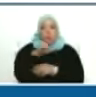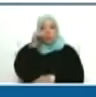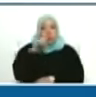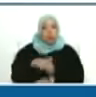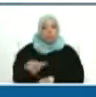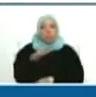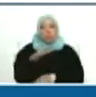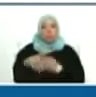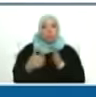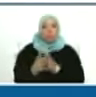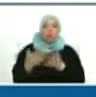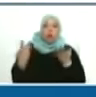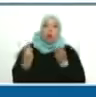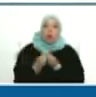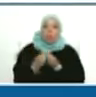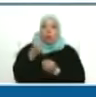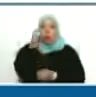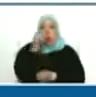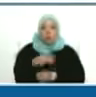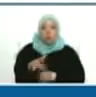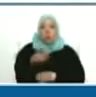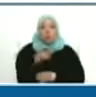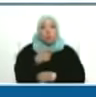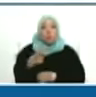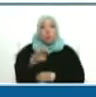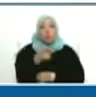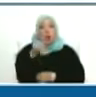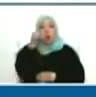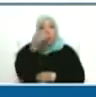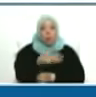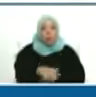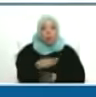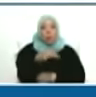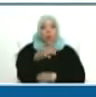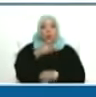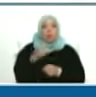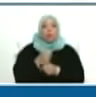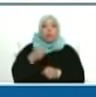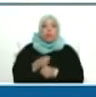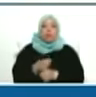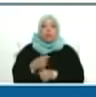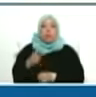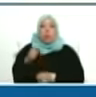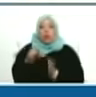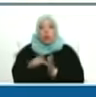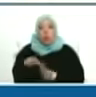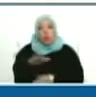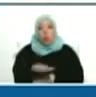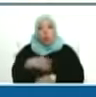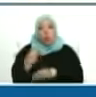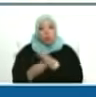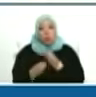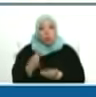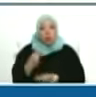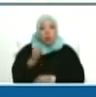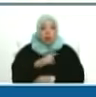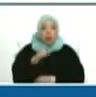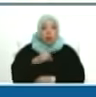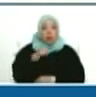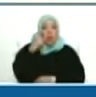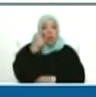abrazar al pueblo, acompañar al pueblo, buscar al pueblo, buscar dónde está el dolor, buscar dónde está la